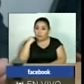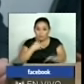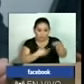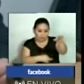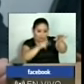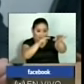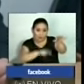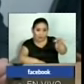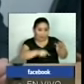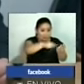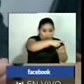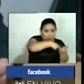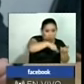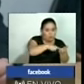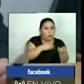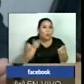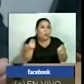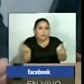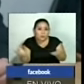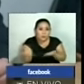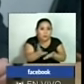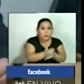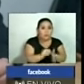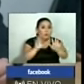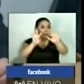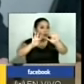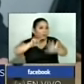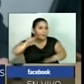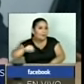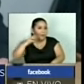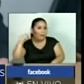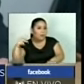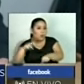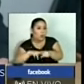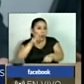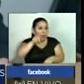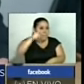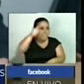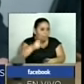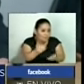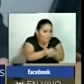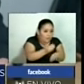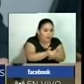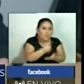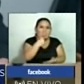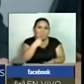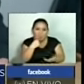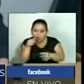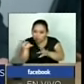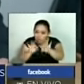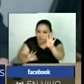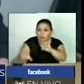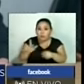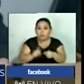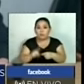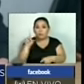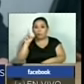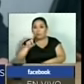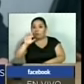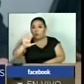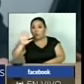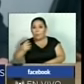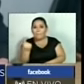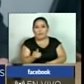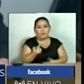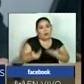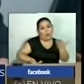ellos recogían alrededor de $9,000 mensuales solo en extorsión. Entre sus víctimas de extorsión están 155